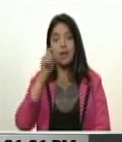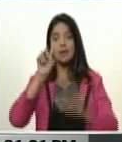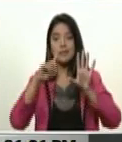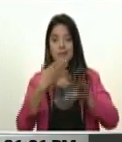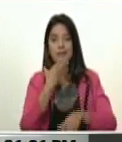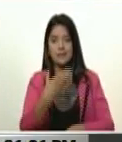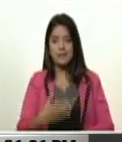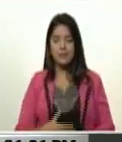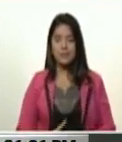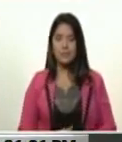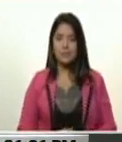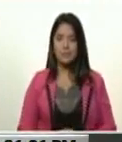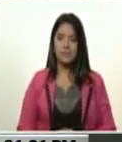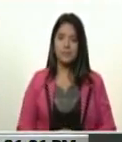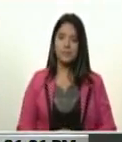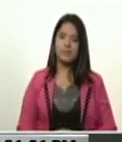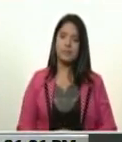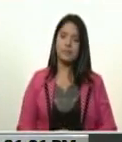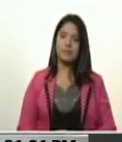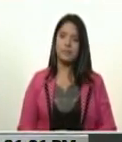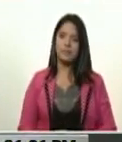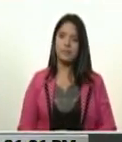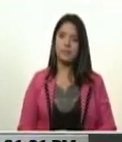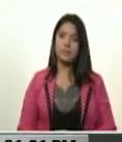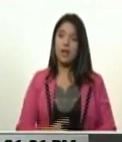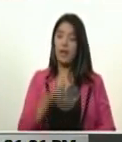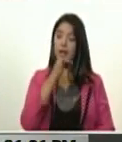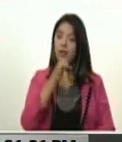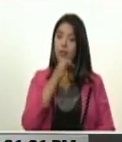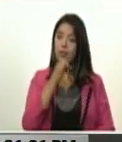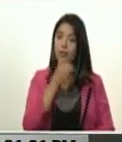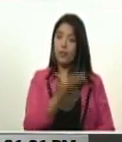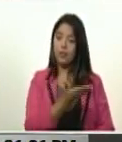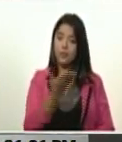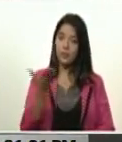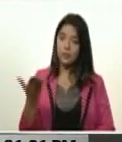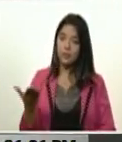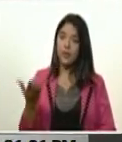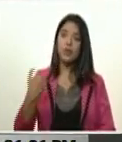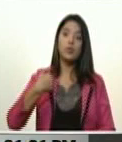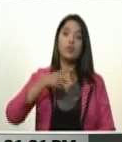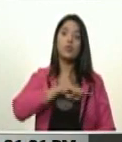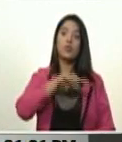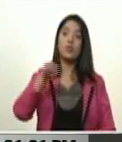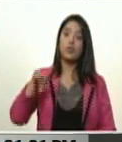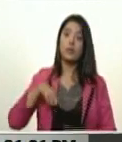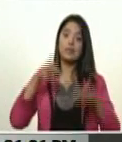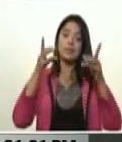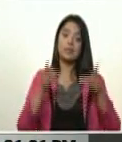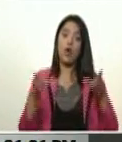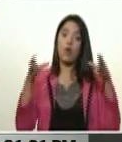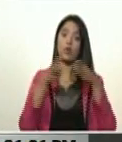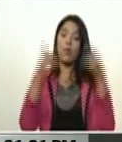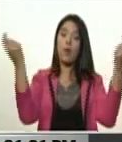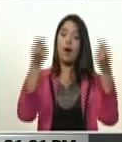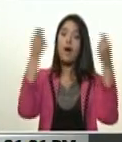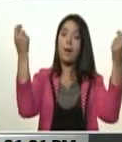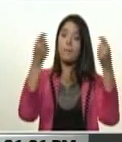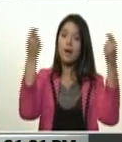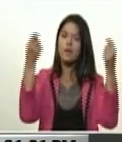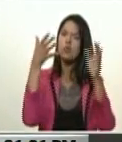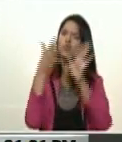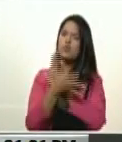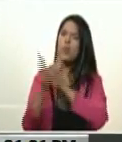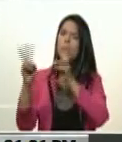de diciembre. Les informo que la decisión del comando de campaña es sobre ese